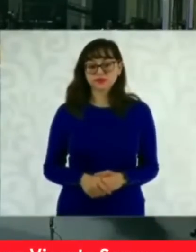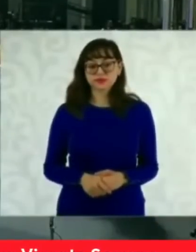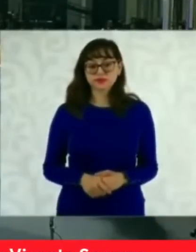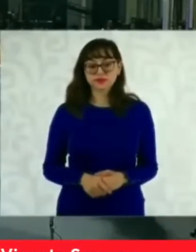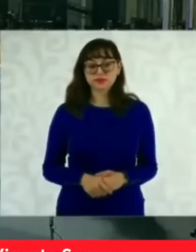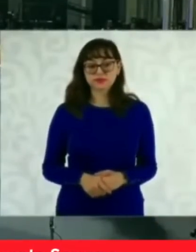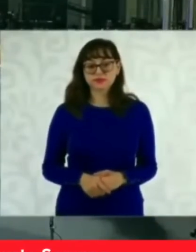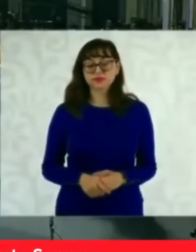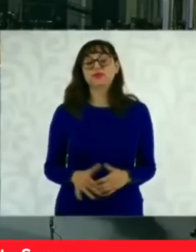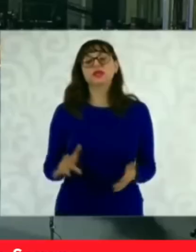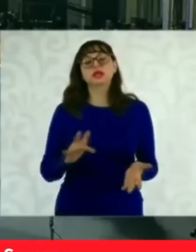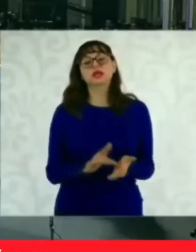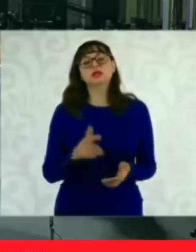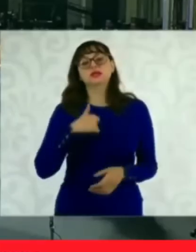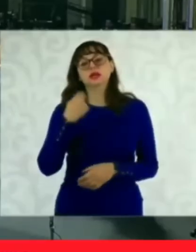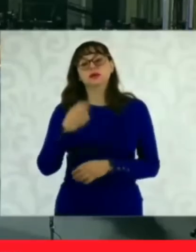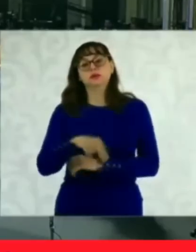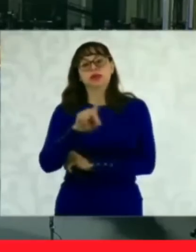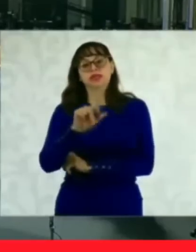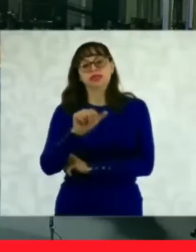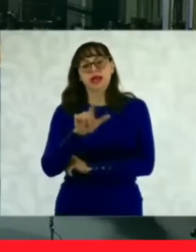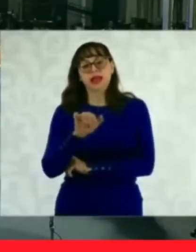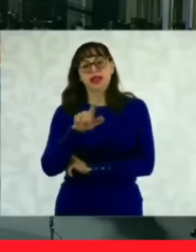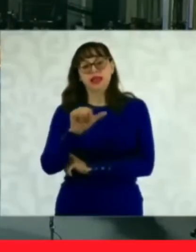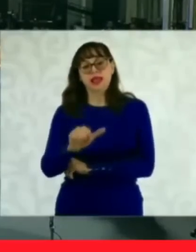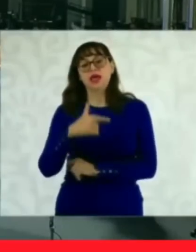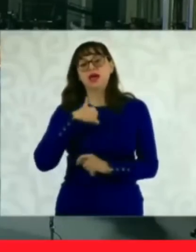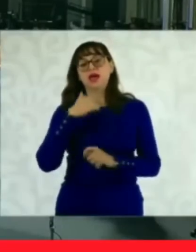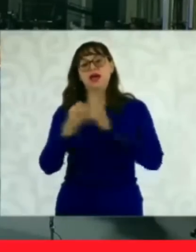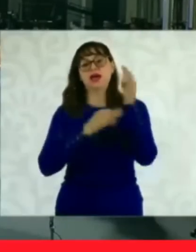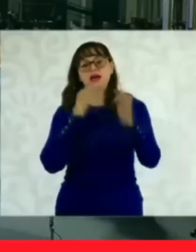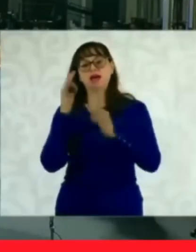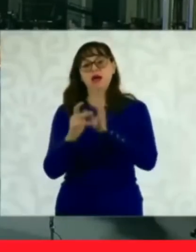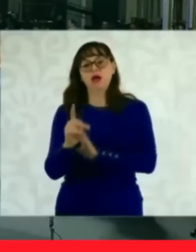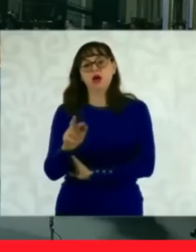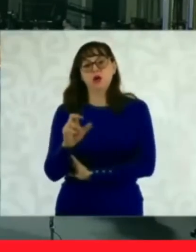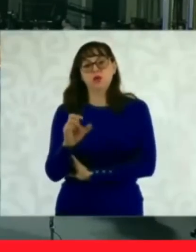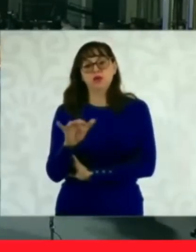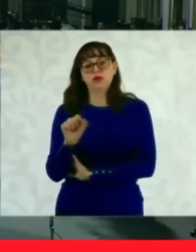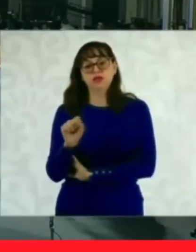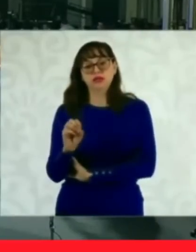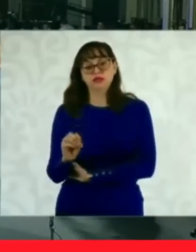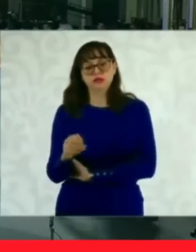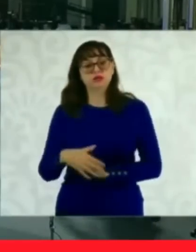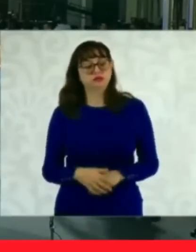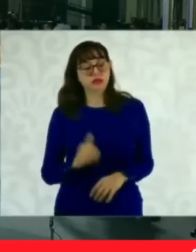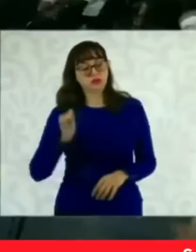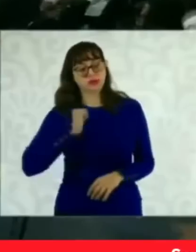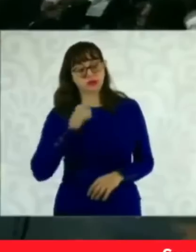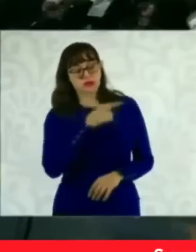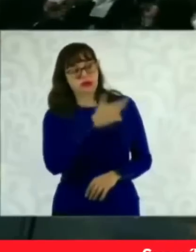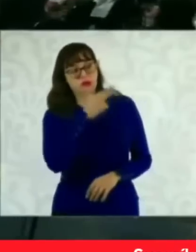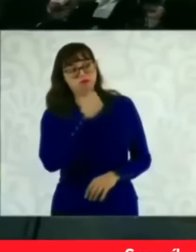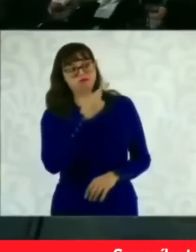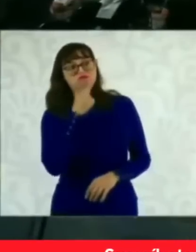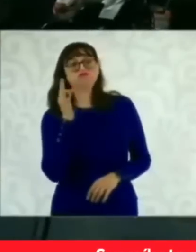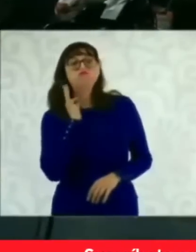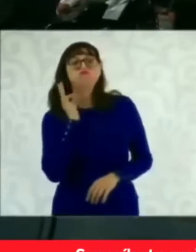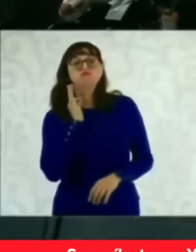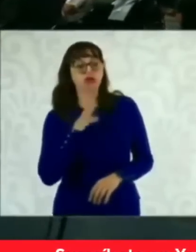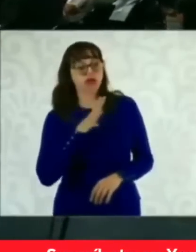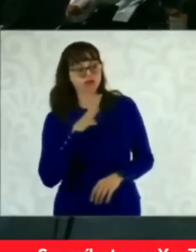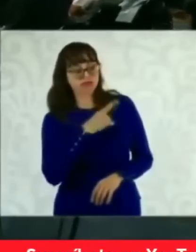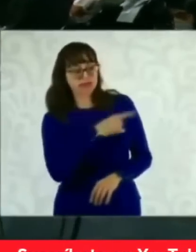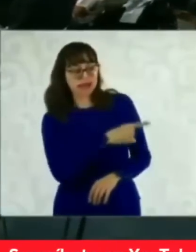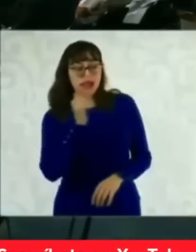Gracias, presidenta. Buen día, Daniel Escobar, de Proceso. Primero, bueno, aprovechando la presencia del fiscal general de la República, preguntarle sobre pues